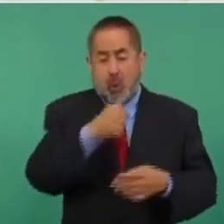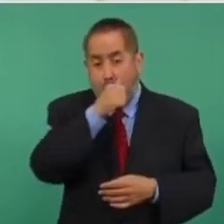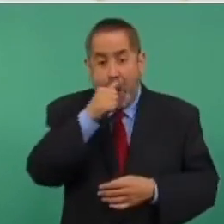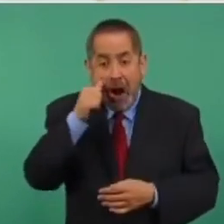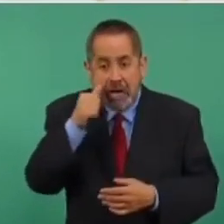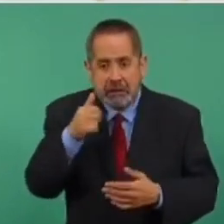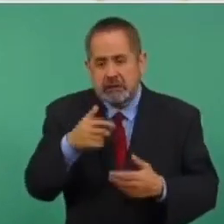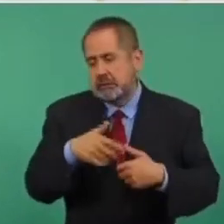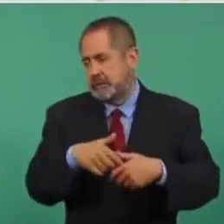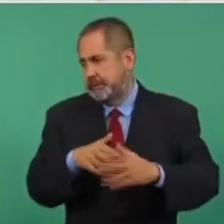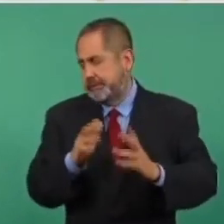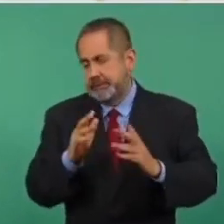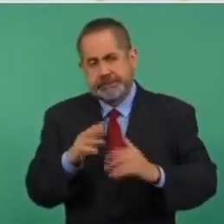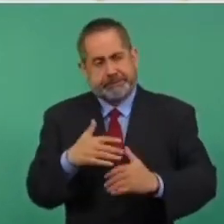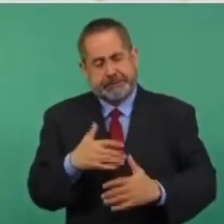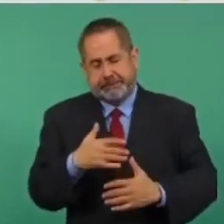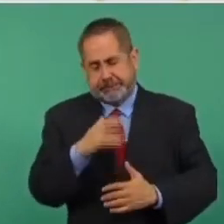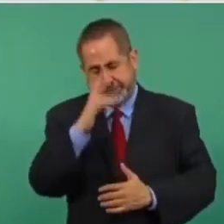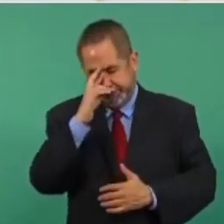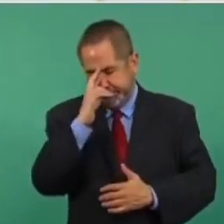Juárez,